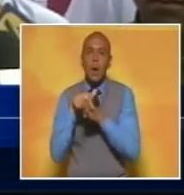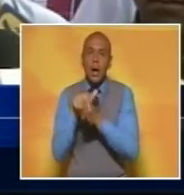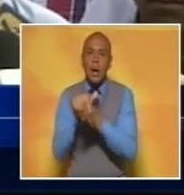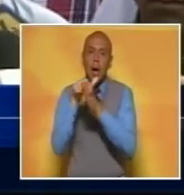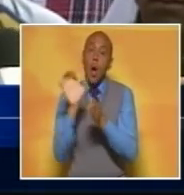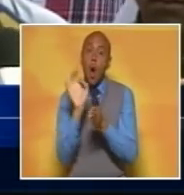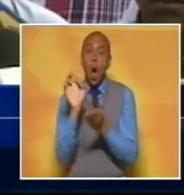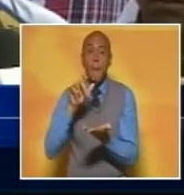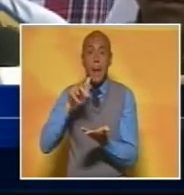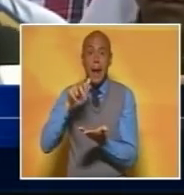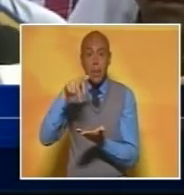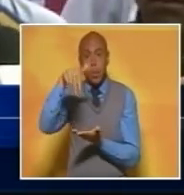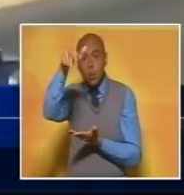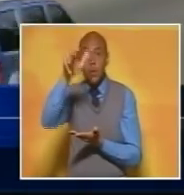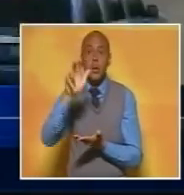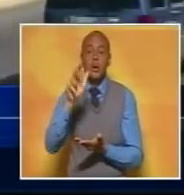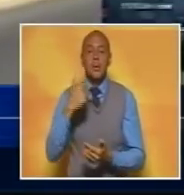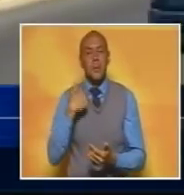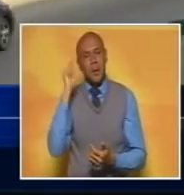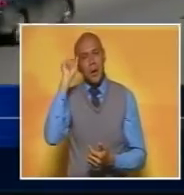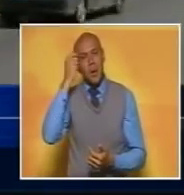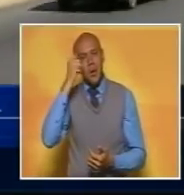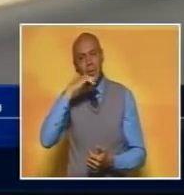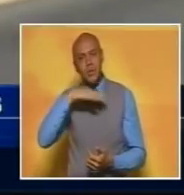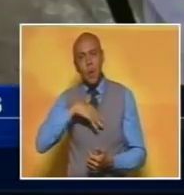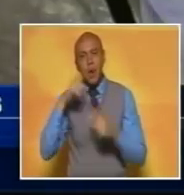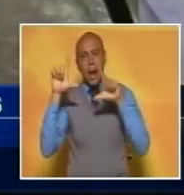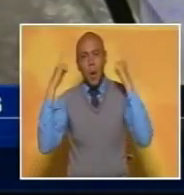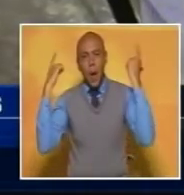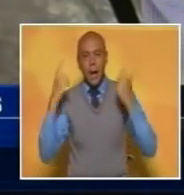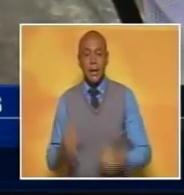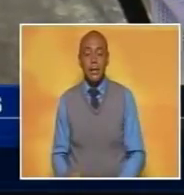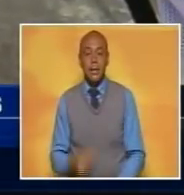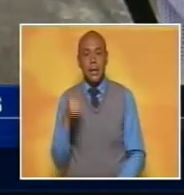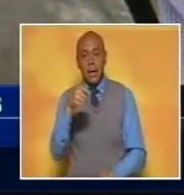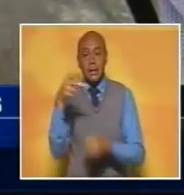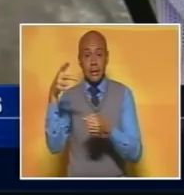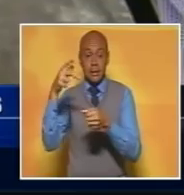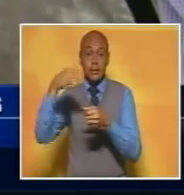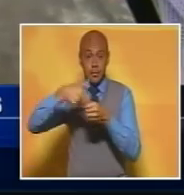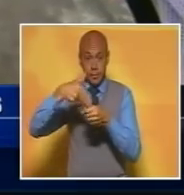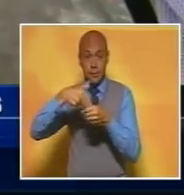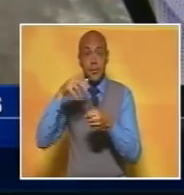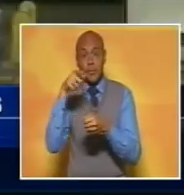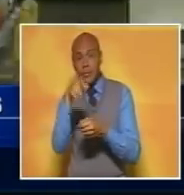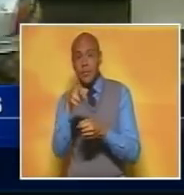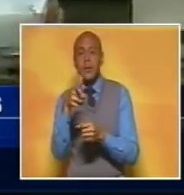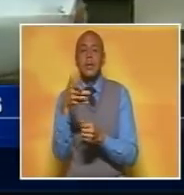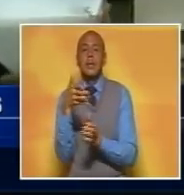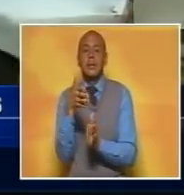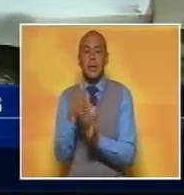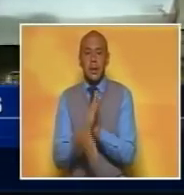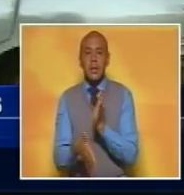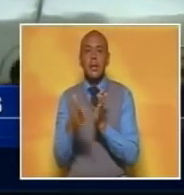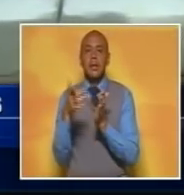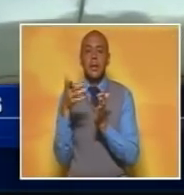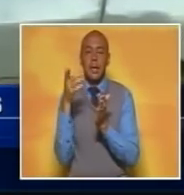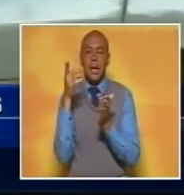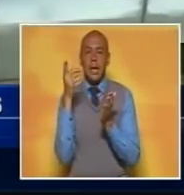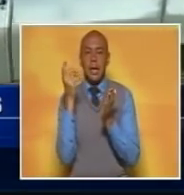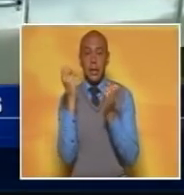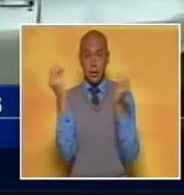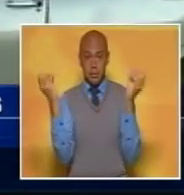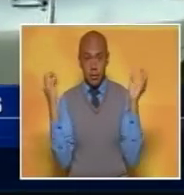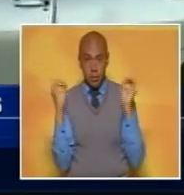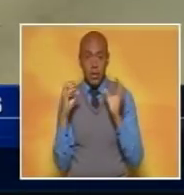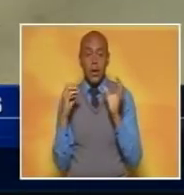de verdad que recordaba a Vargas. Sobre el despacho y suministro de combustible en la entidad, resaltó que mantendrán operativos en las distintas estaciones de